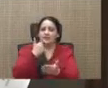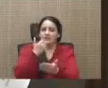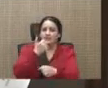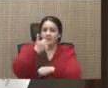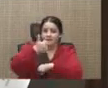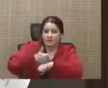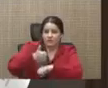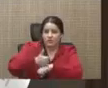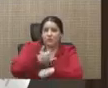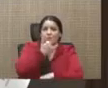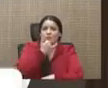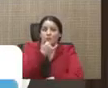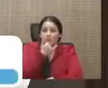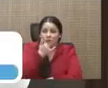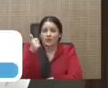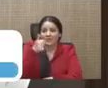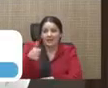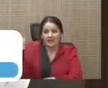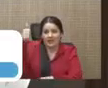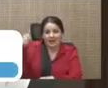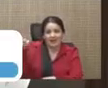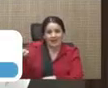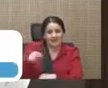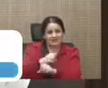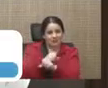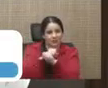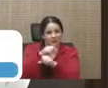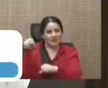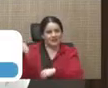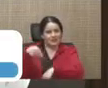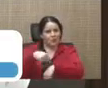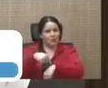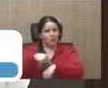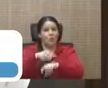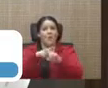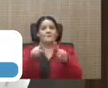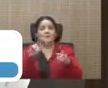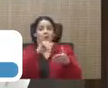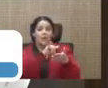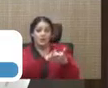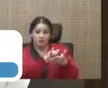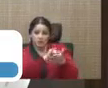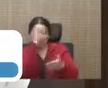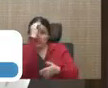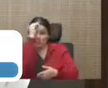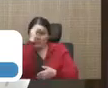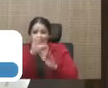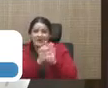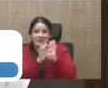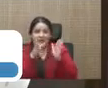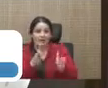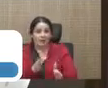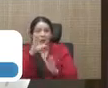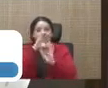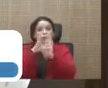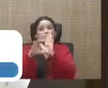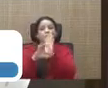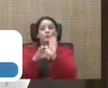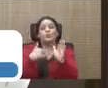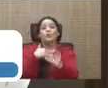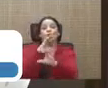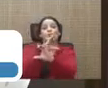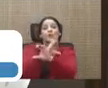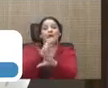de parte del jerarca de seguridad de aquel entonces. Pero estos supuestos que el legislador constitucional tuvo el cuidado de precisar al dar